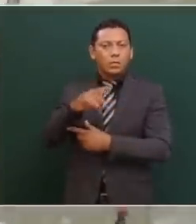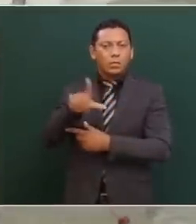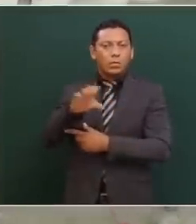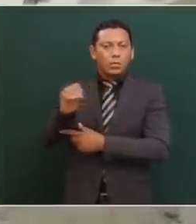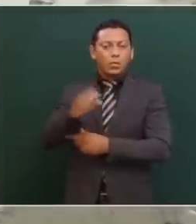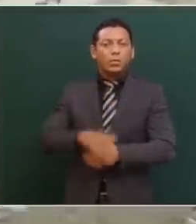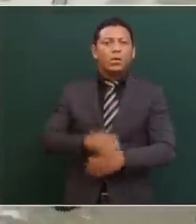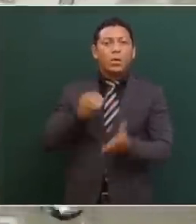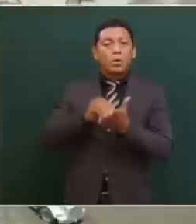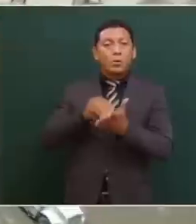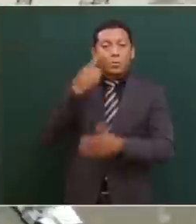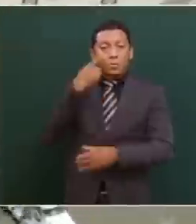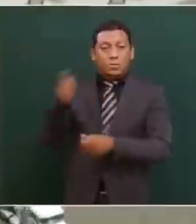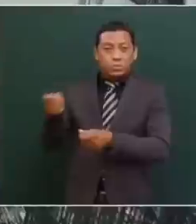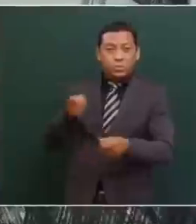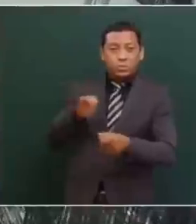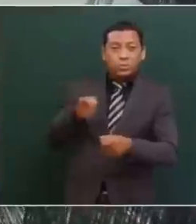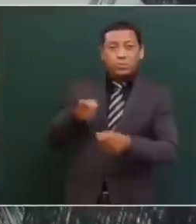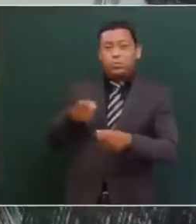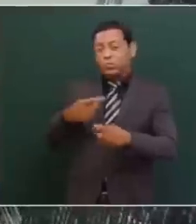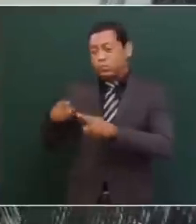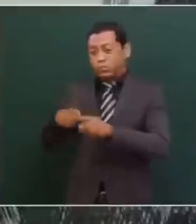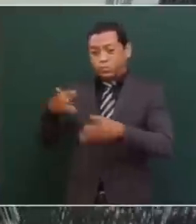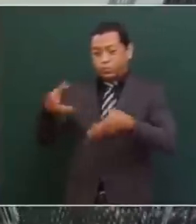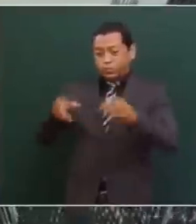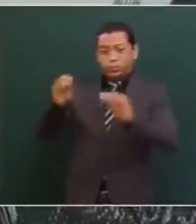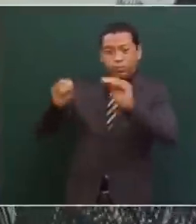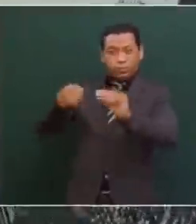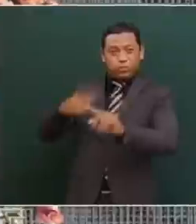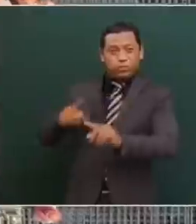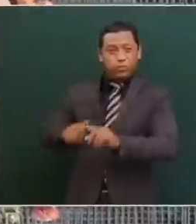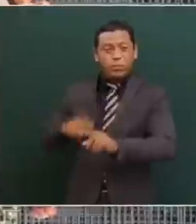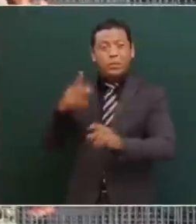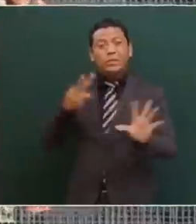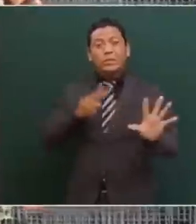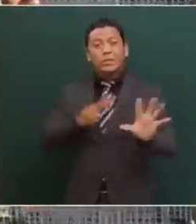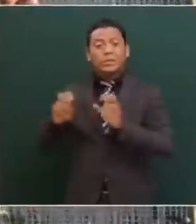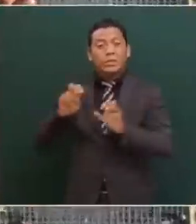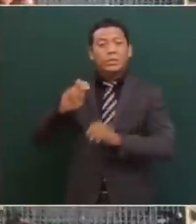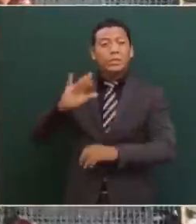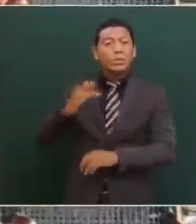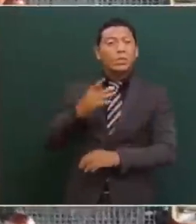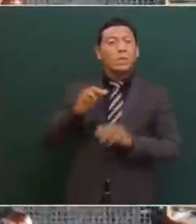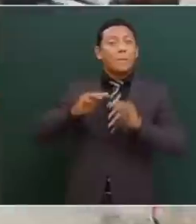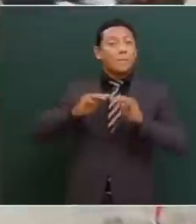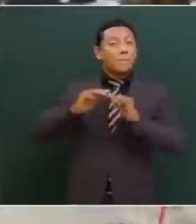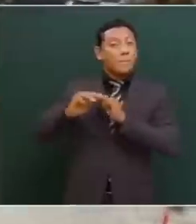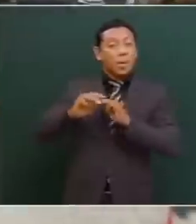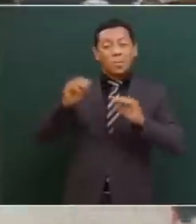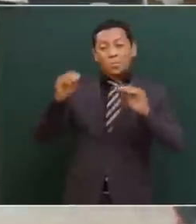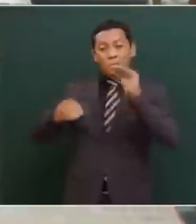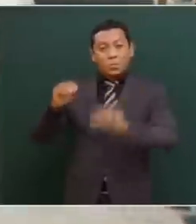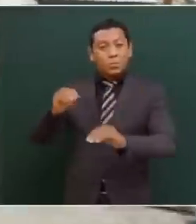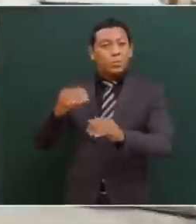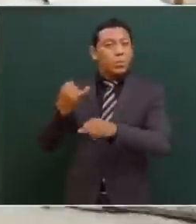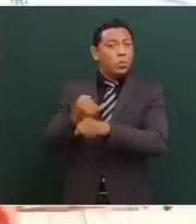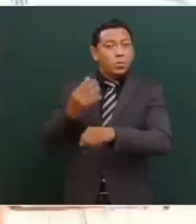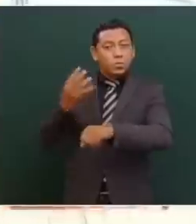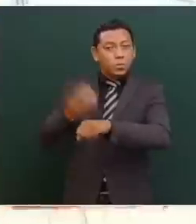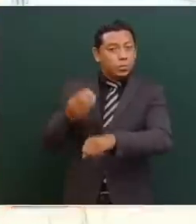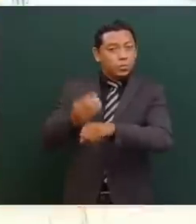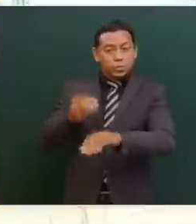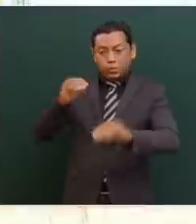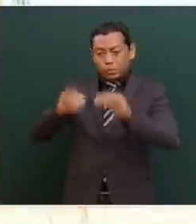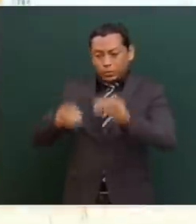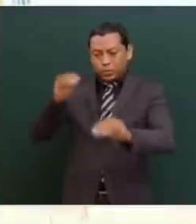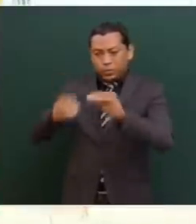Se realiza el vaciado de concreto en el regenerador de la planta catalítica con 750 metros cúbicos y avanzan las cimentaciones superficiales